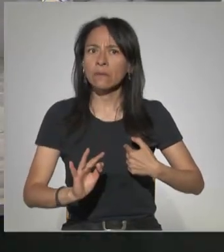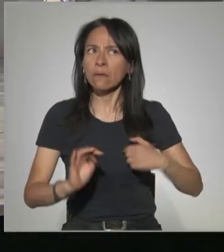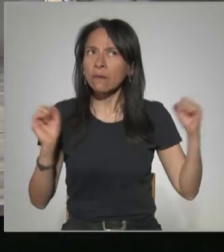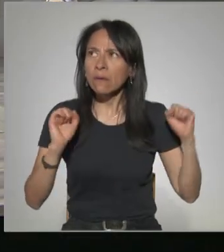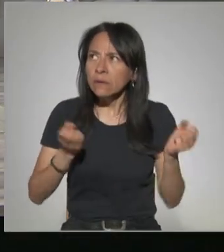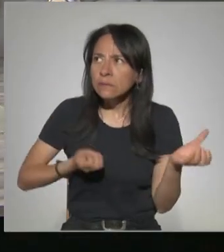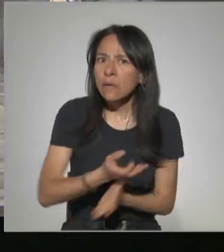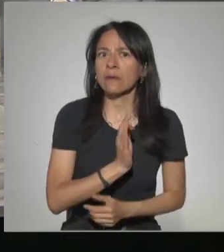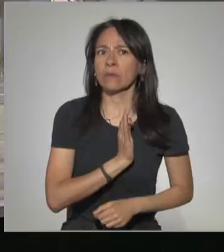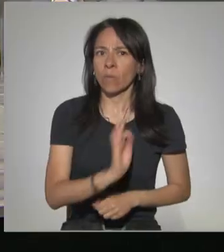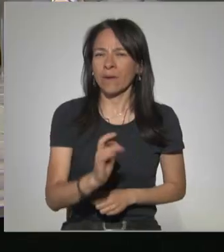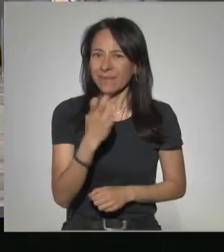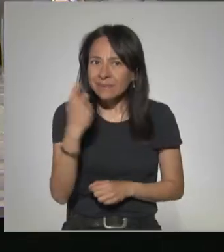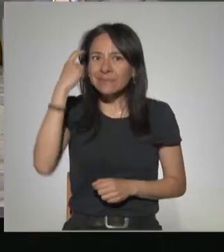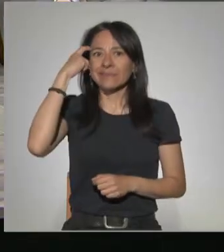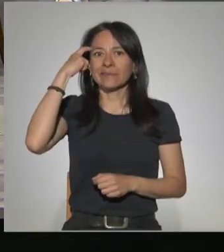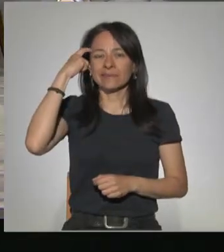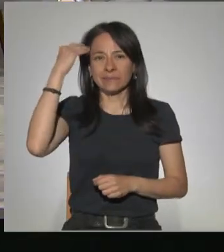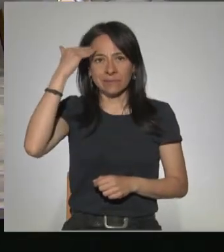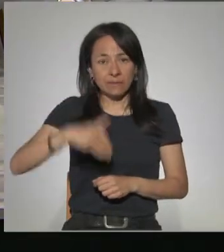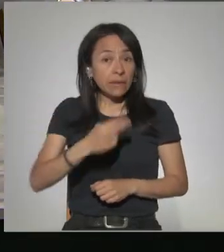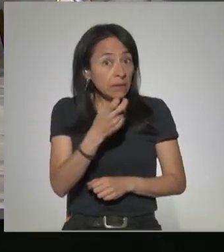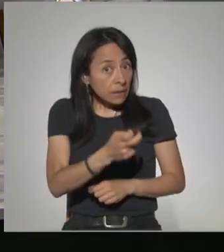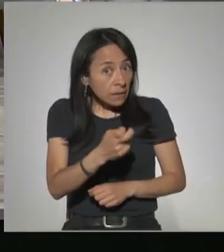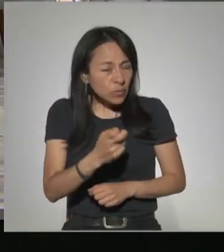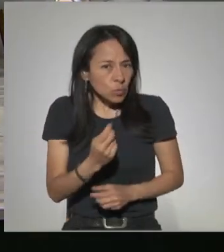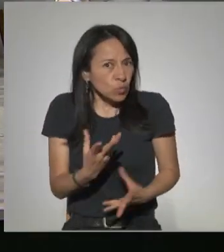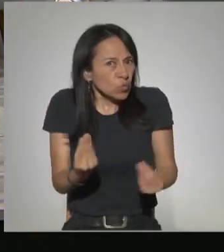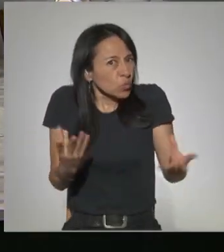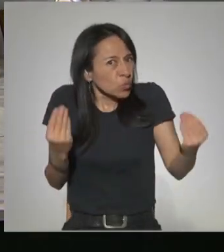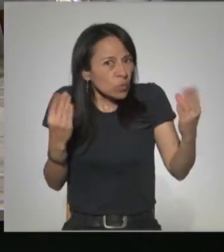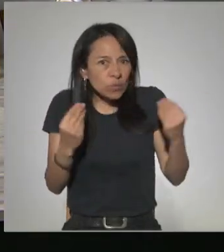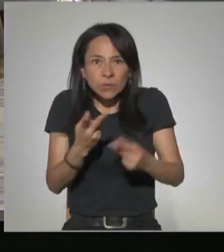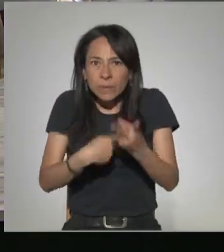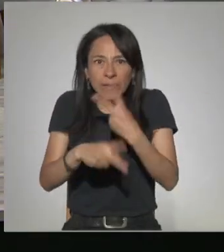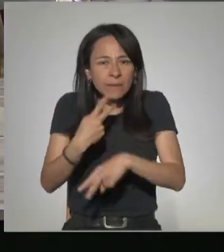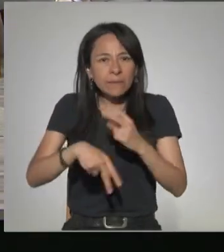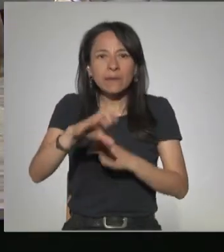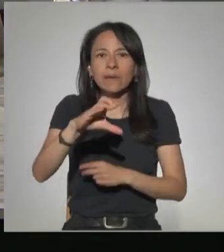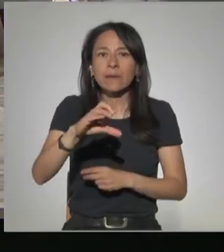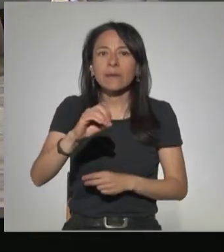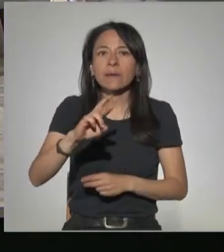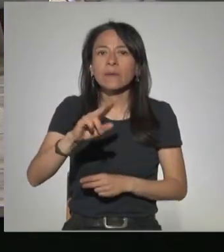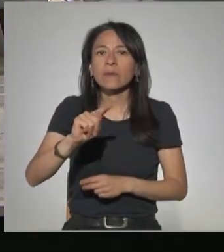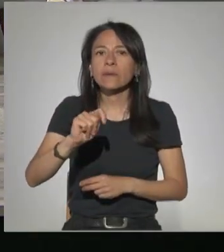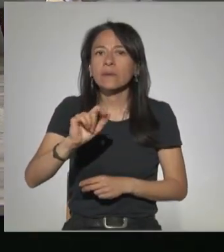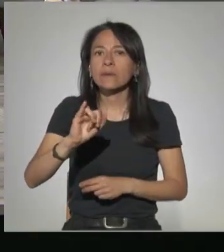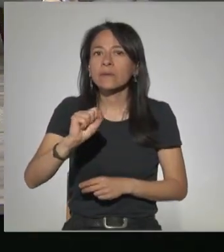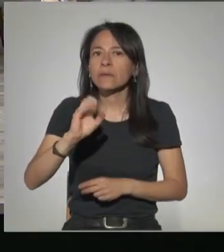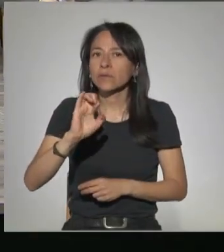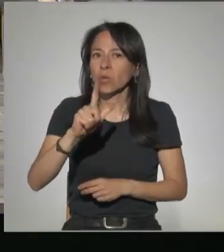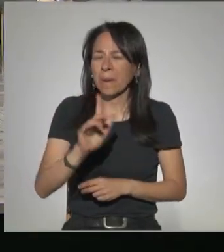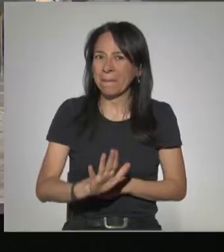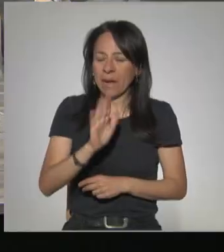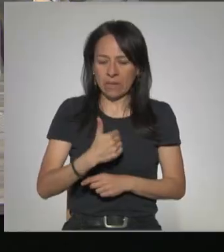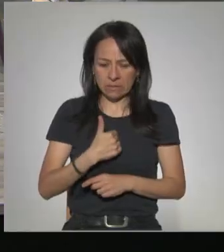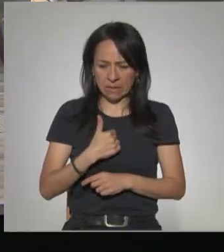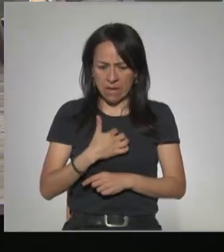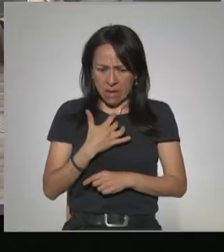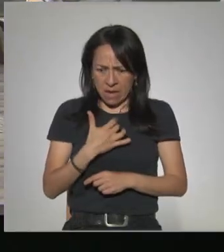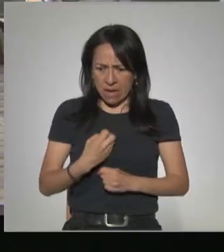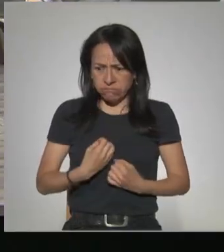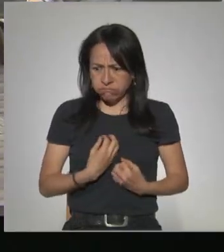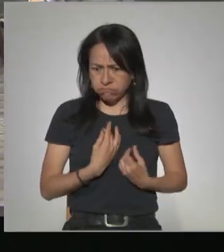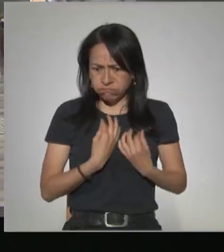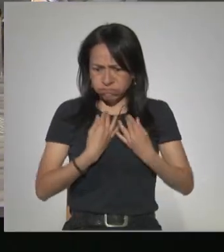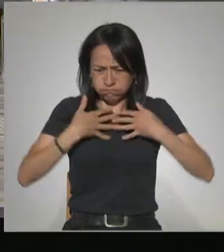exceso de cortisol en el cuerpo, ¿no? Dices, una de las sensaciones es yo no puedo, o sea, te escuchas decir... Paralización, esa